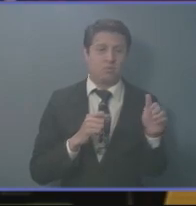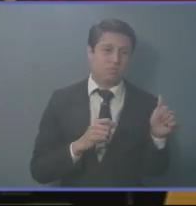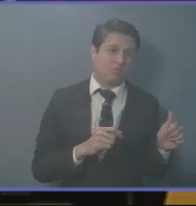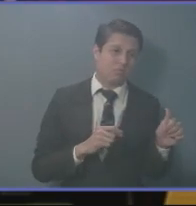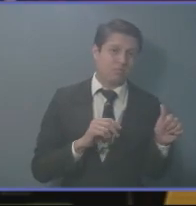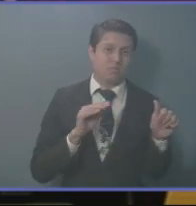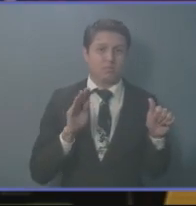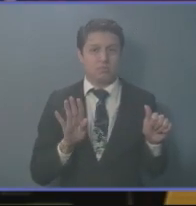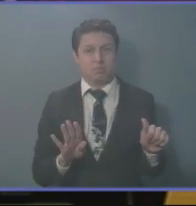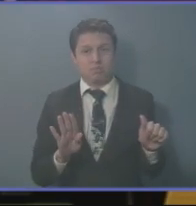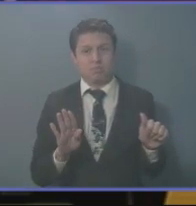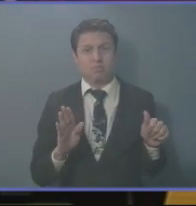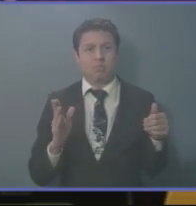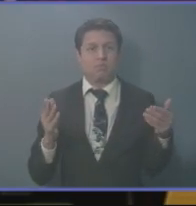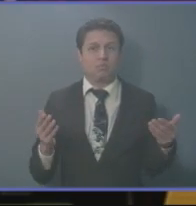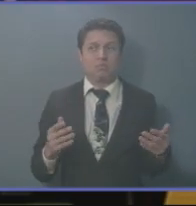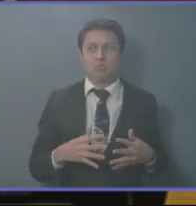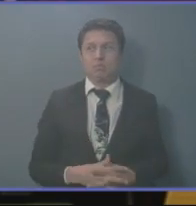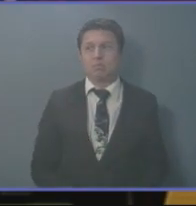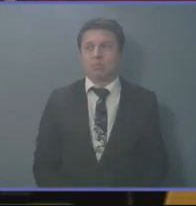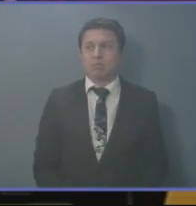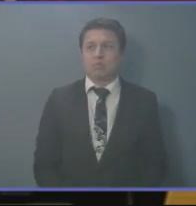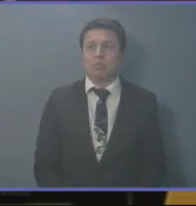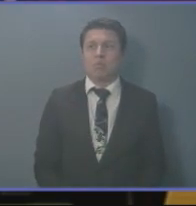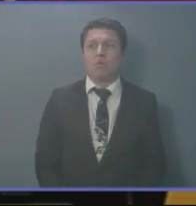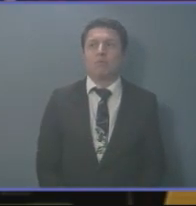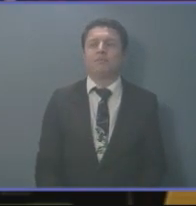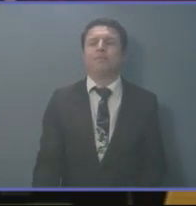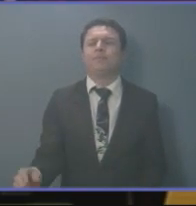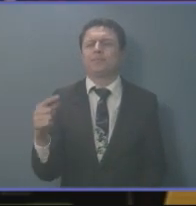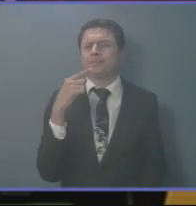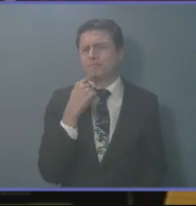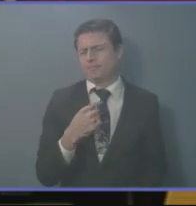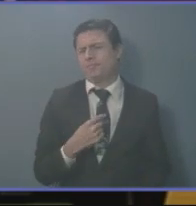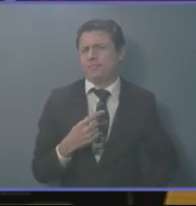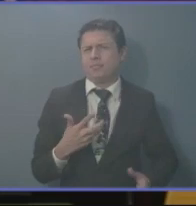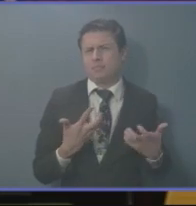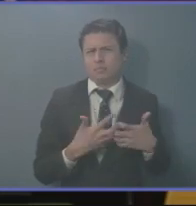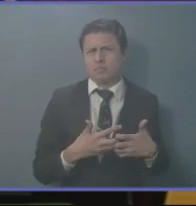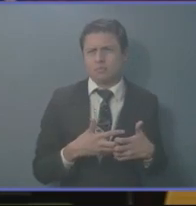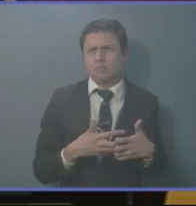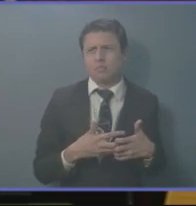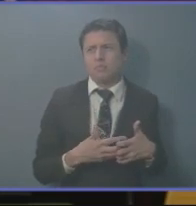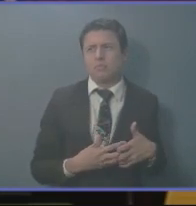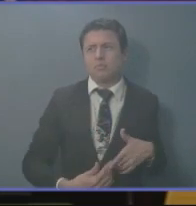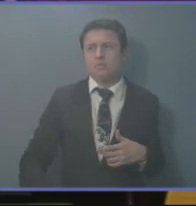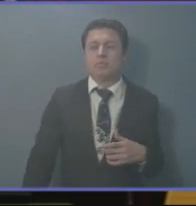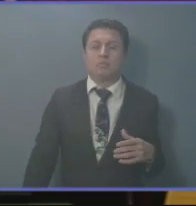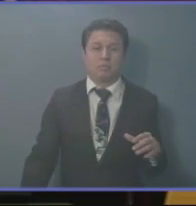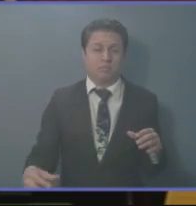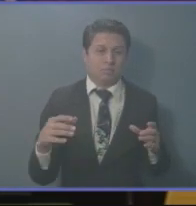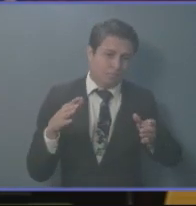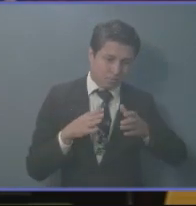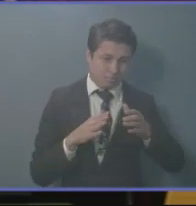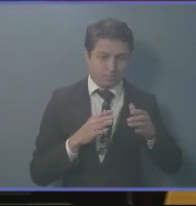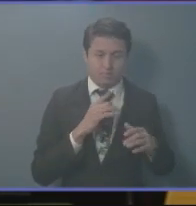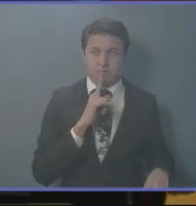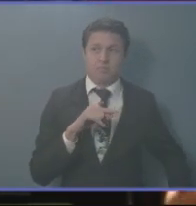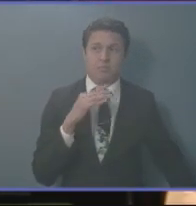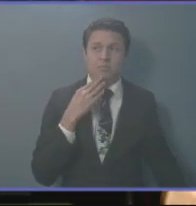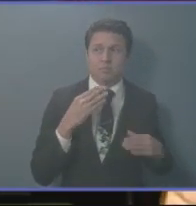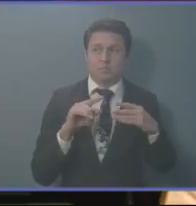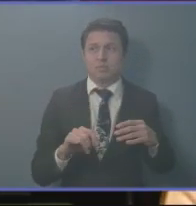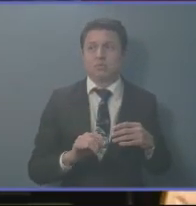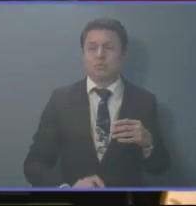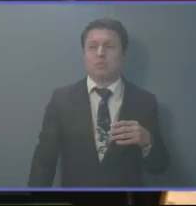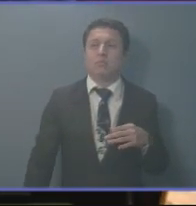B. Si hay algún microempresario o pequeño empresario del sector informal a que hace referencia de